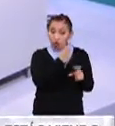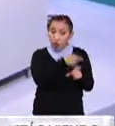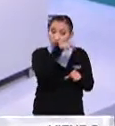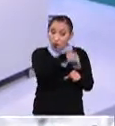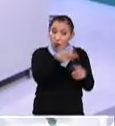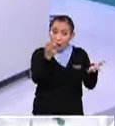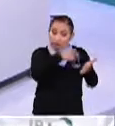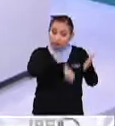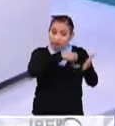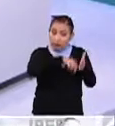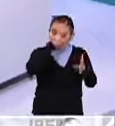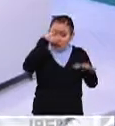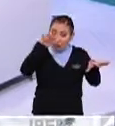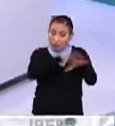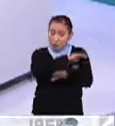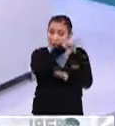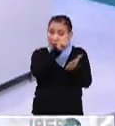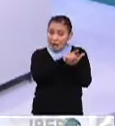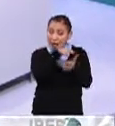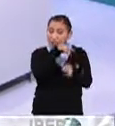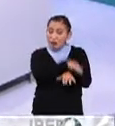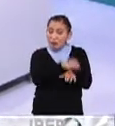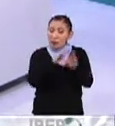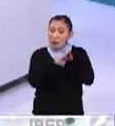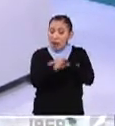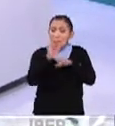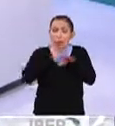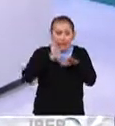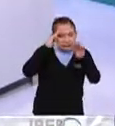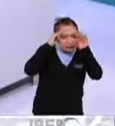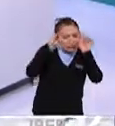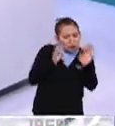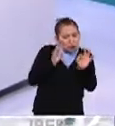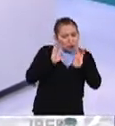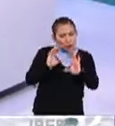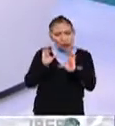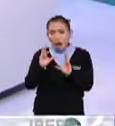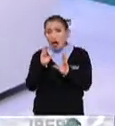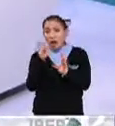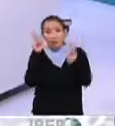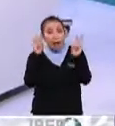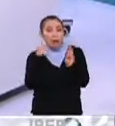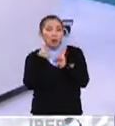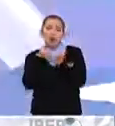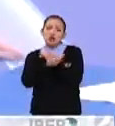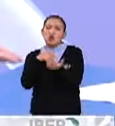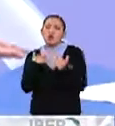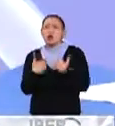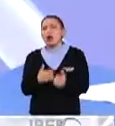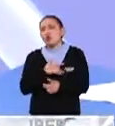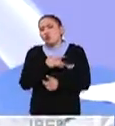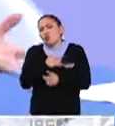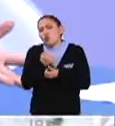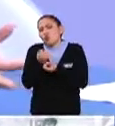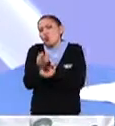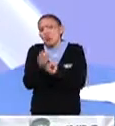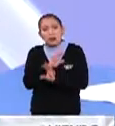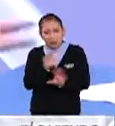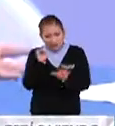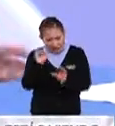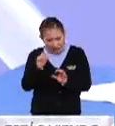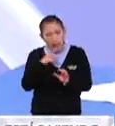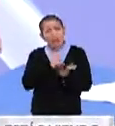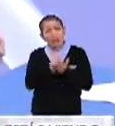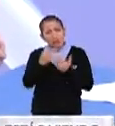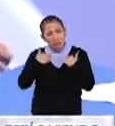de justamente repensar y cambiar esto de una forma mucho más estratégica. Es decir, no es un tema solamente humanitario, lo es también, y la perspectiva de